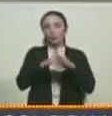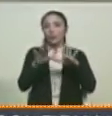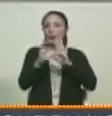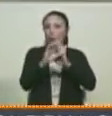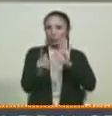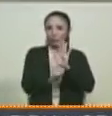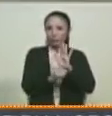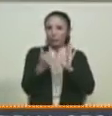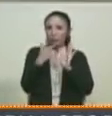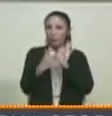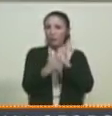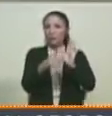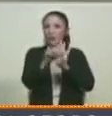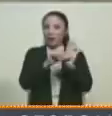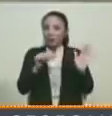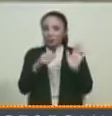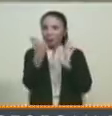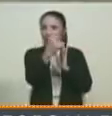constitucional